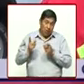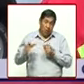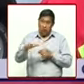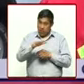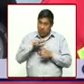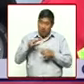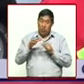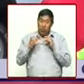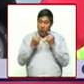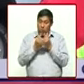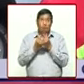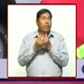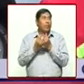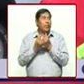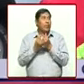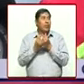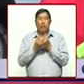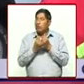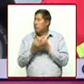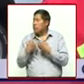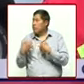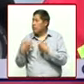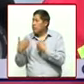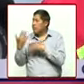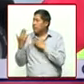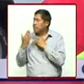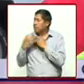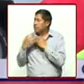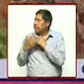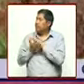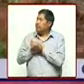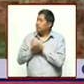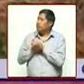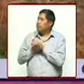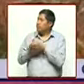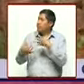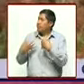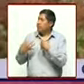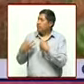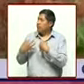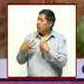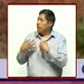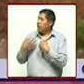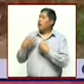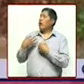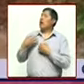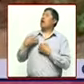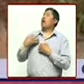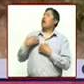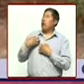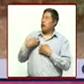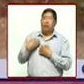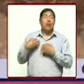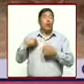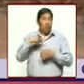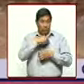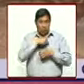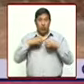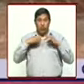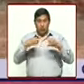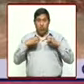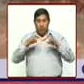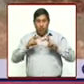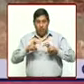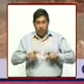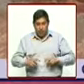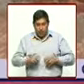ETAs que tienen brigadas forestales, para recibir una capacitación previa. Los bomberos, en la capacitación que tienen, van a realizar el